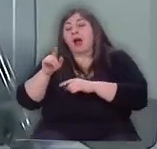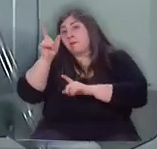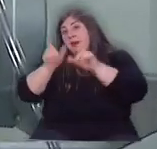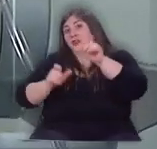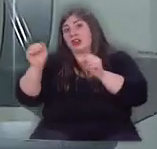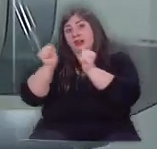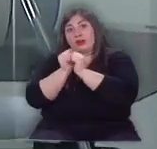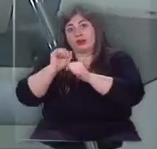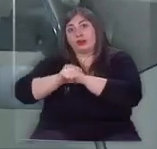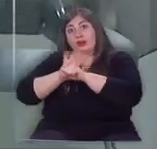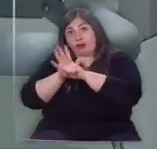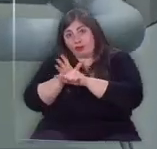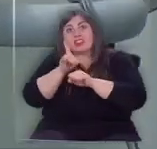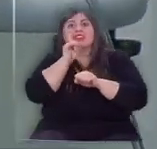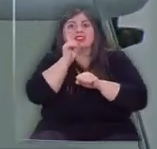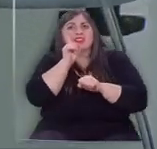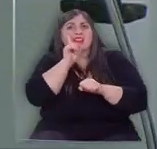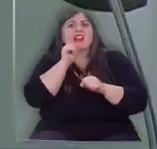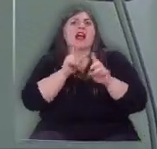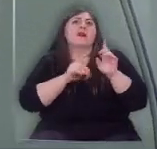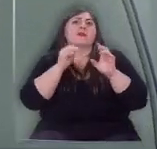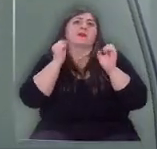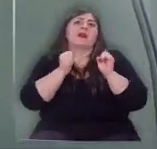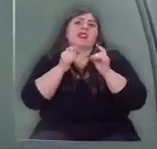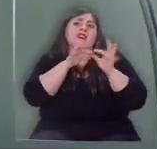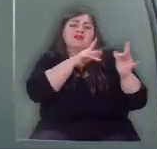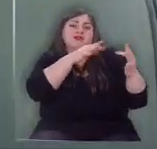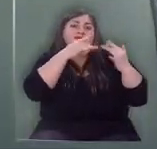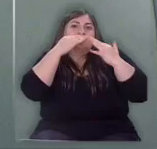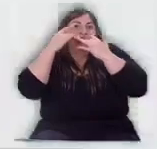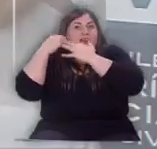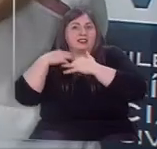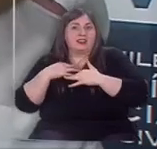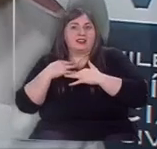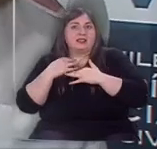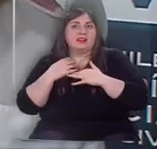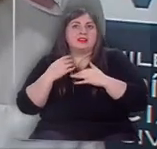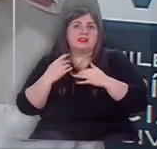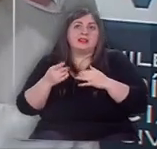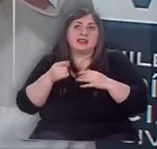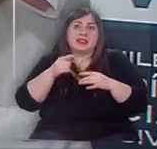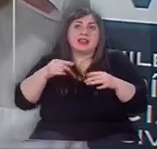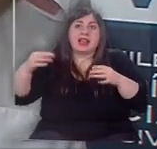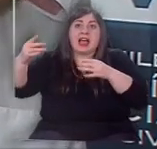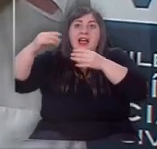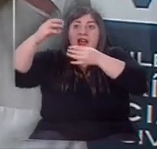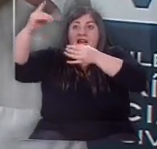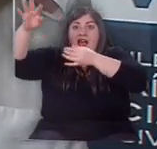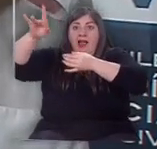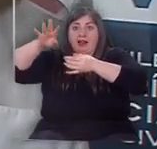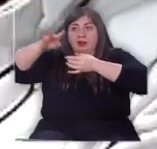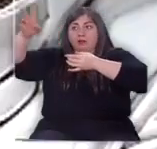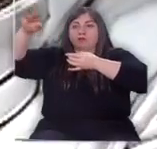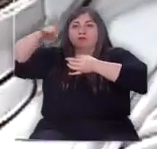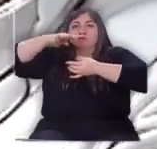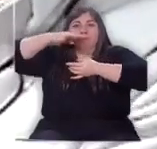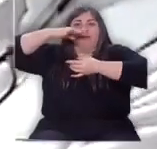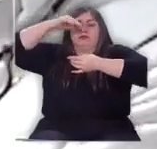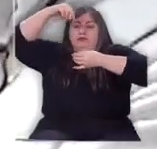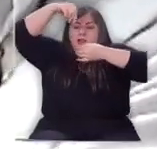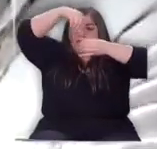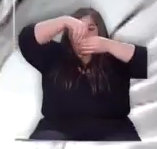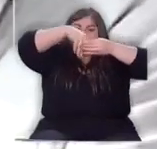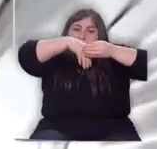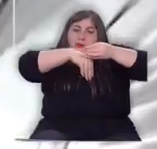COVID-19 debido a la eventual filtración de partículas virales. El aire ingresa por este dispositivo